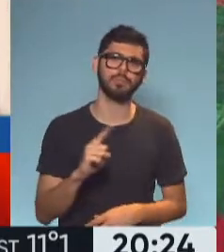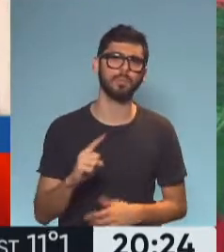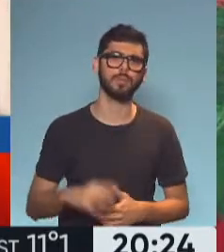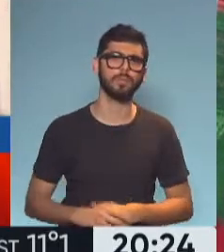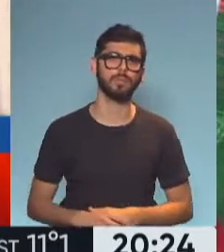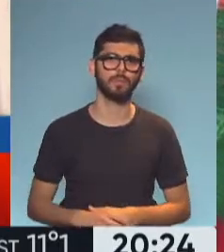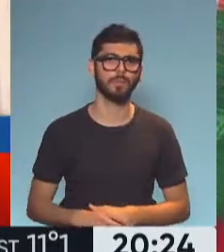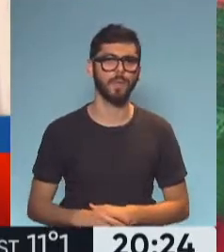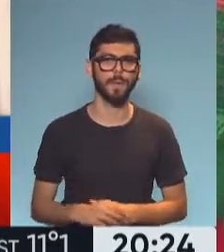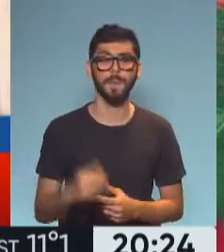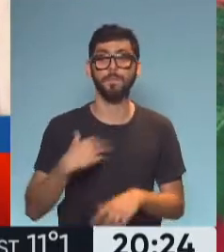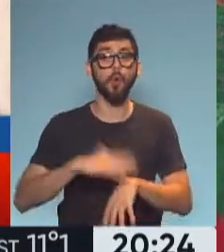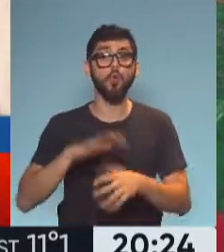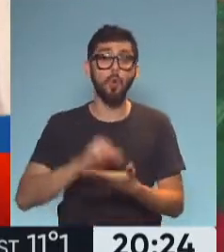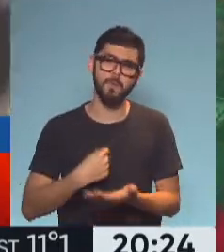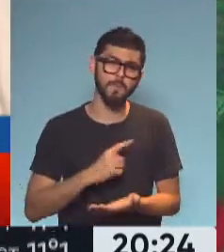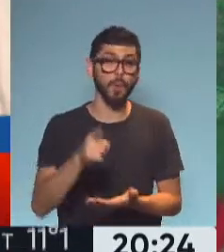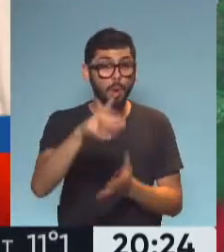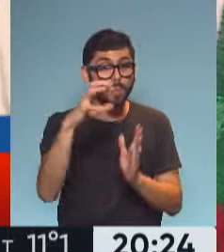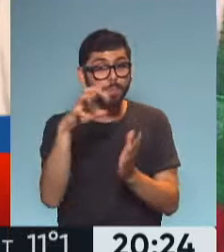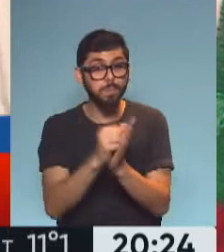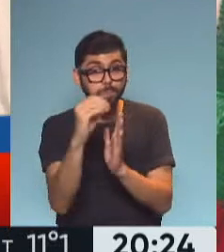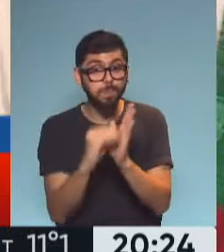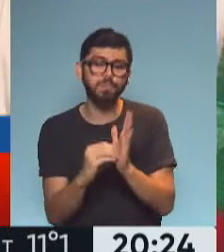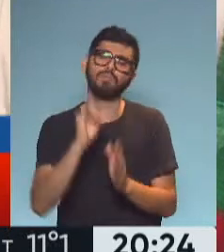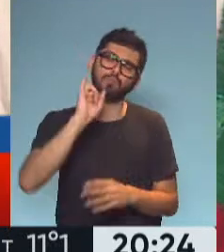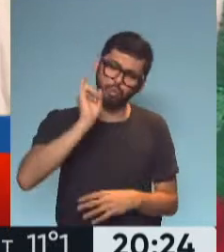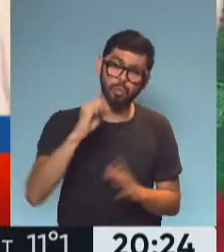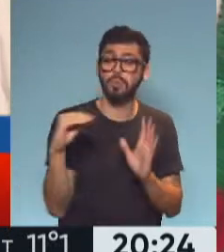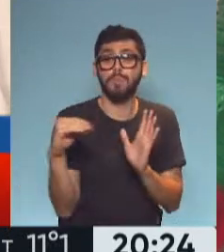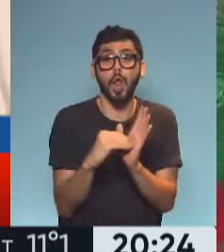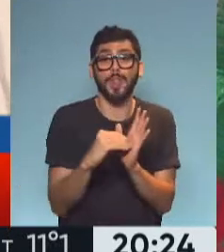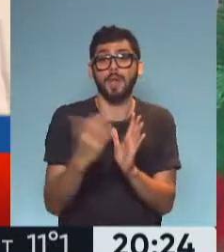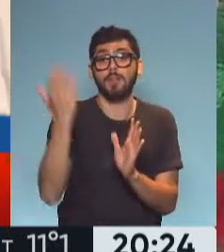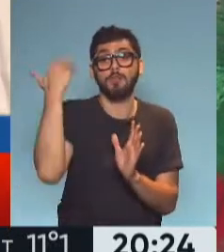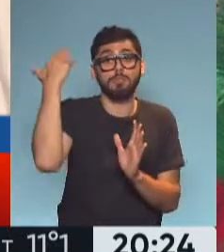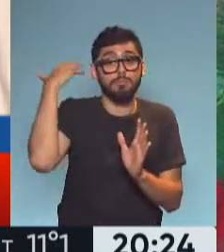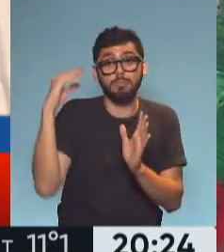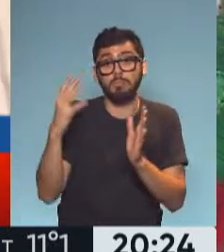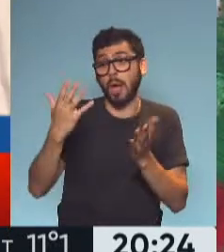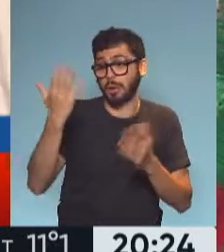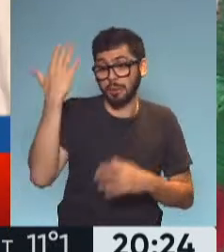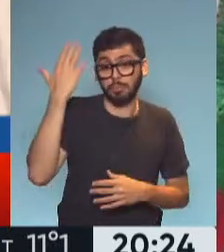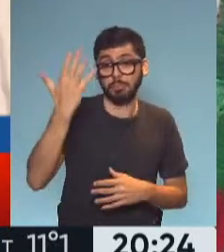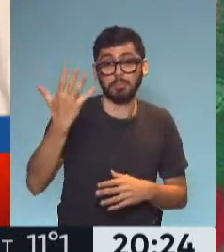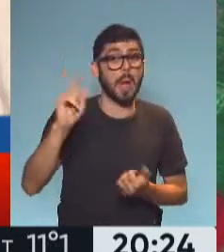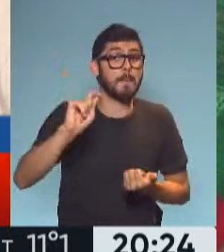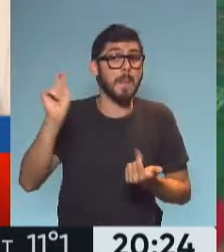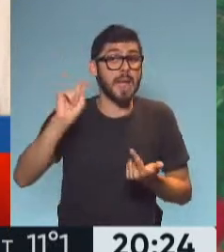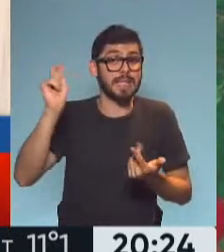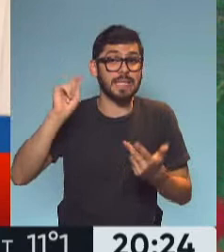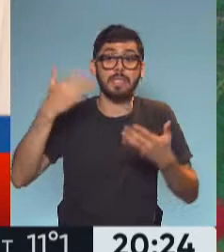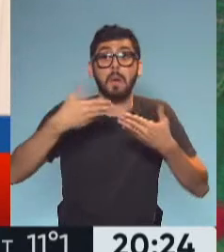No estoy vacunada, no me llegó el turno. ¿Pero te anotaste? Sí, me anoté en su momento, o sea, hará un par de meses que